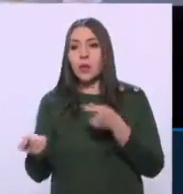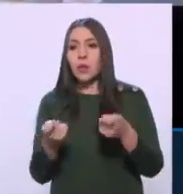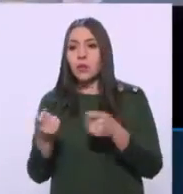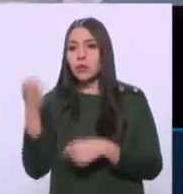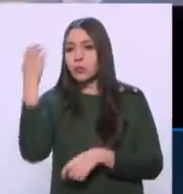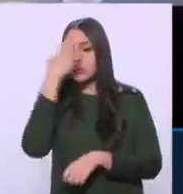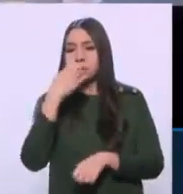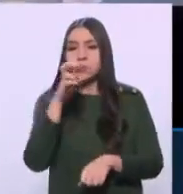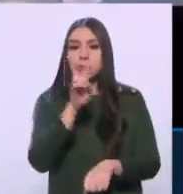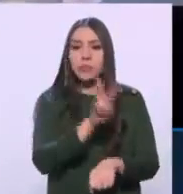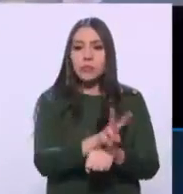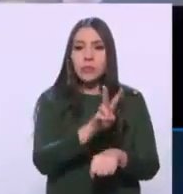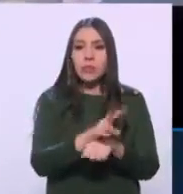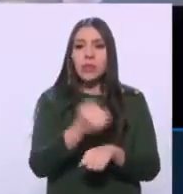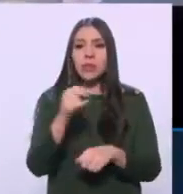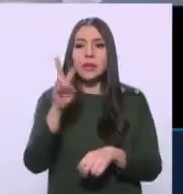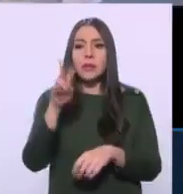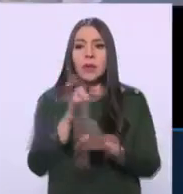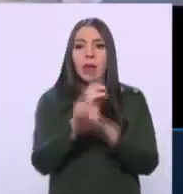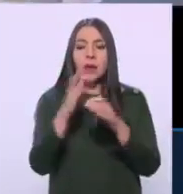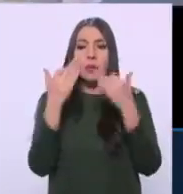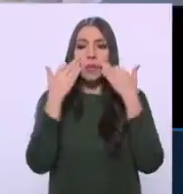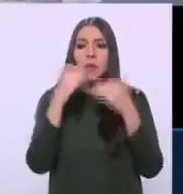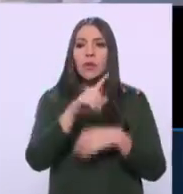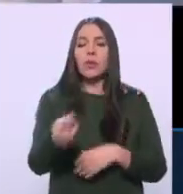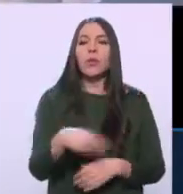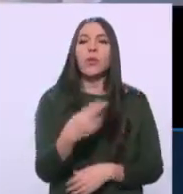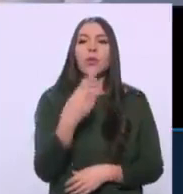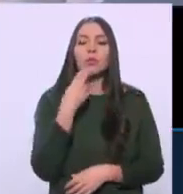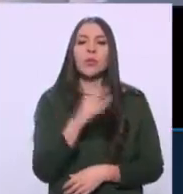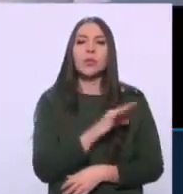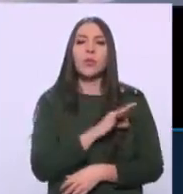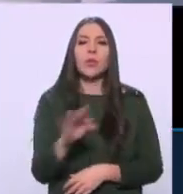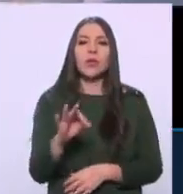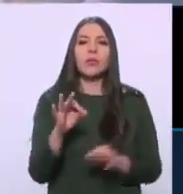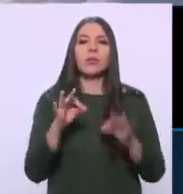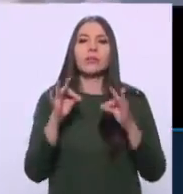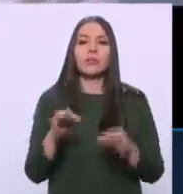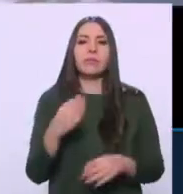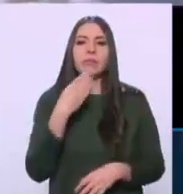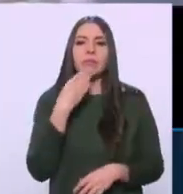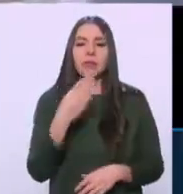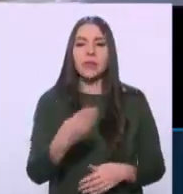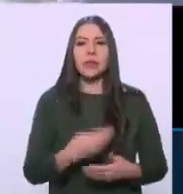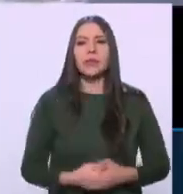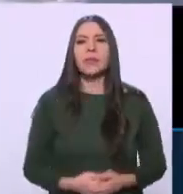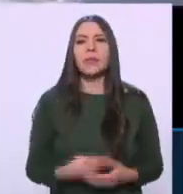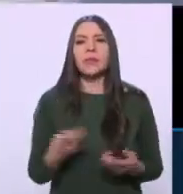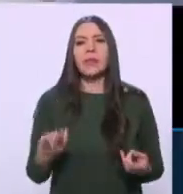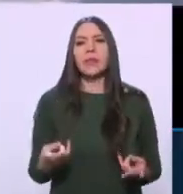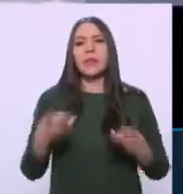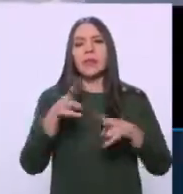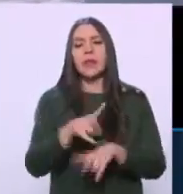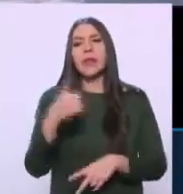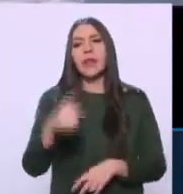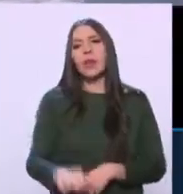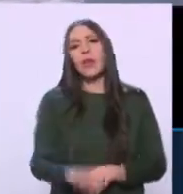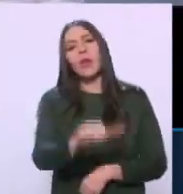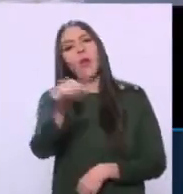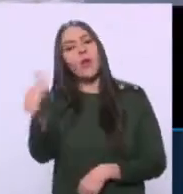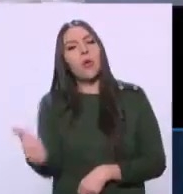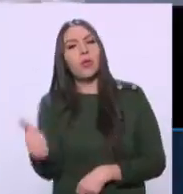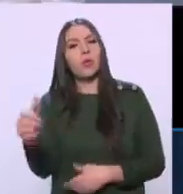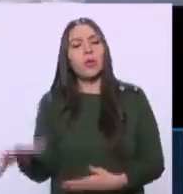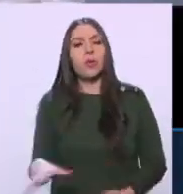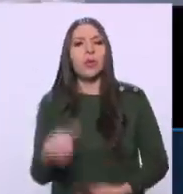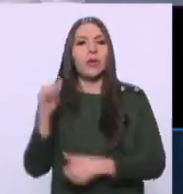vigilancia y de transparencia pues permite que sean utilizados de manera adecuada. contrario a otros fideicomisos que hemos